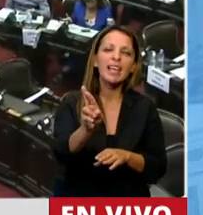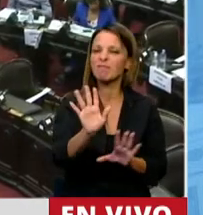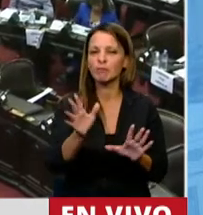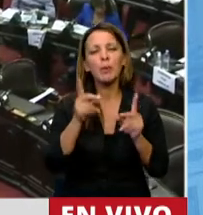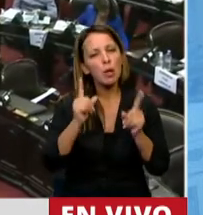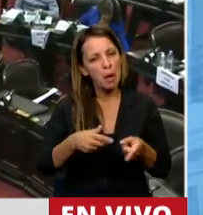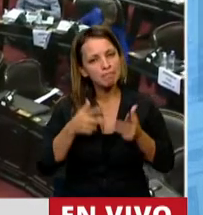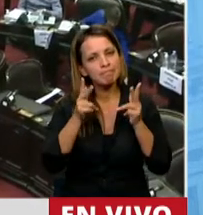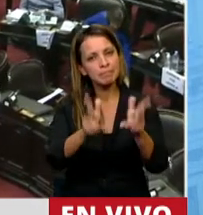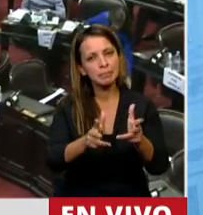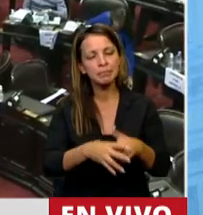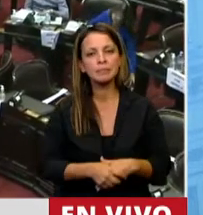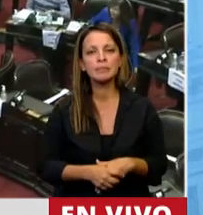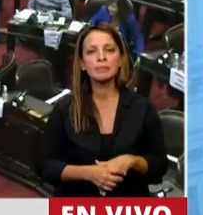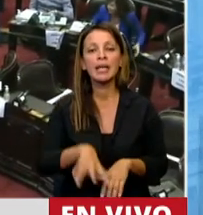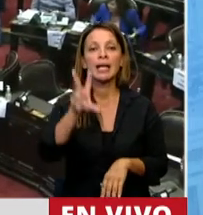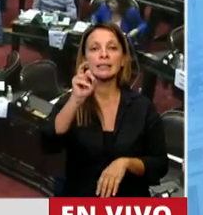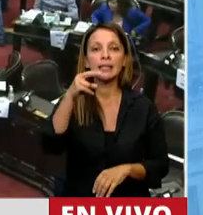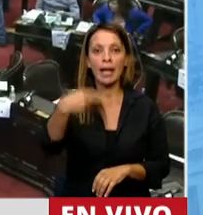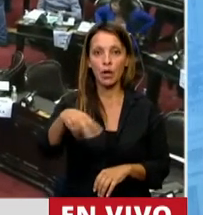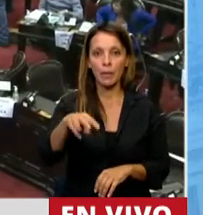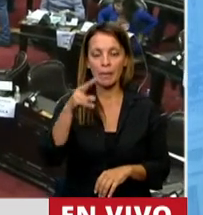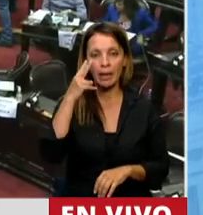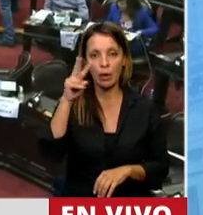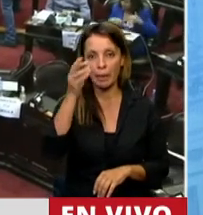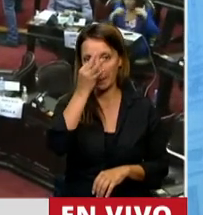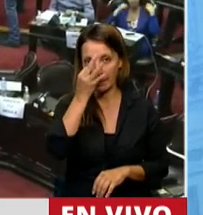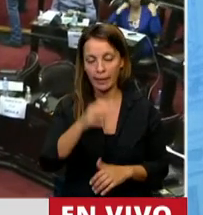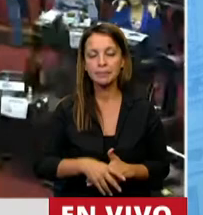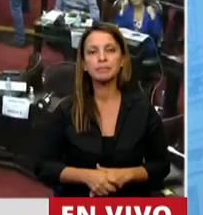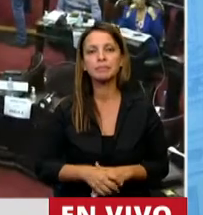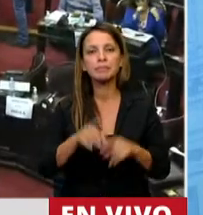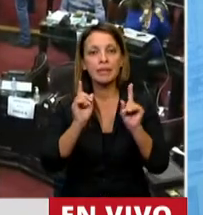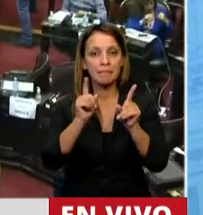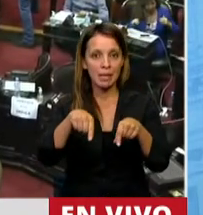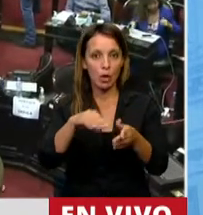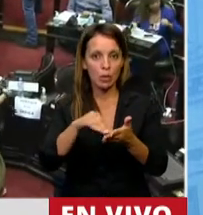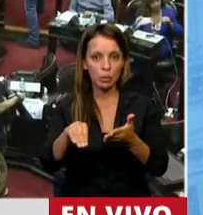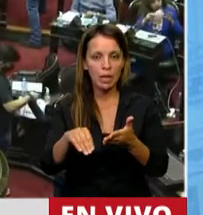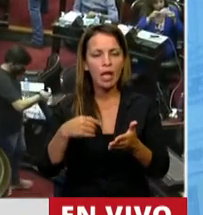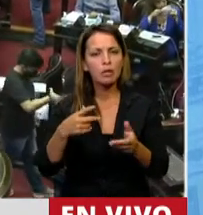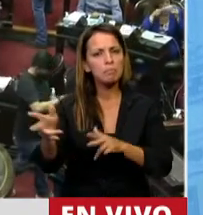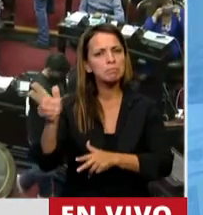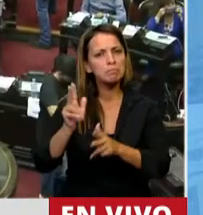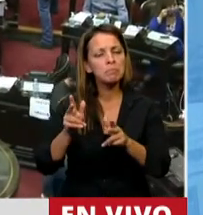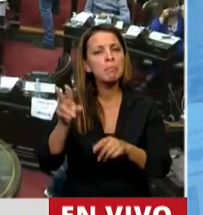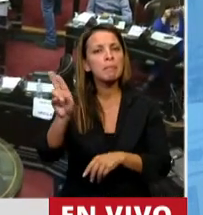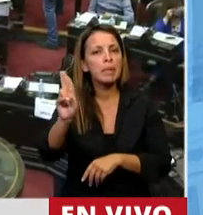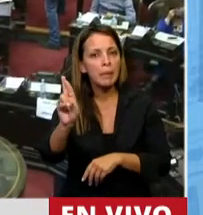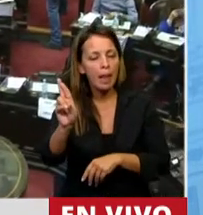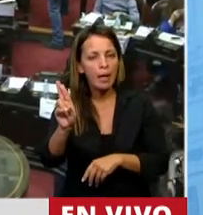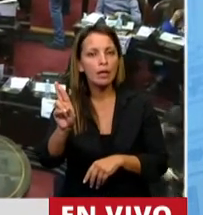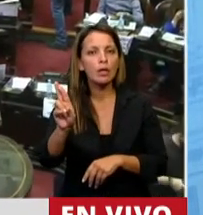hacerlo. El 30 del 11 del 2020, en este cuerpo, me plantearon una cuestión de